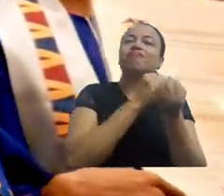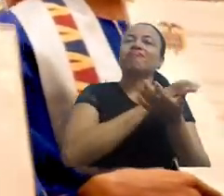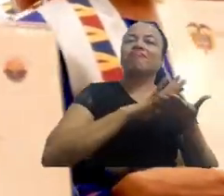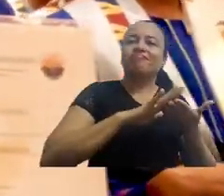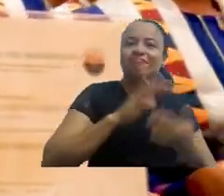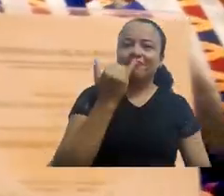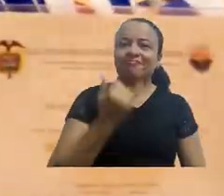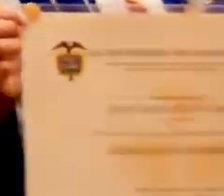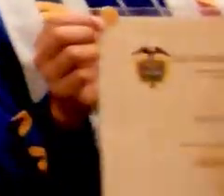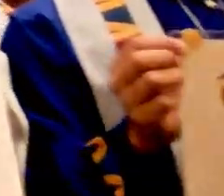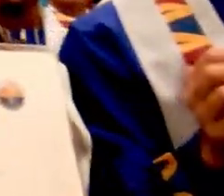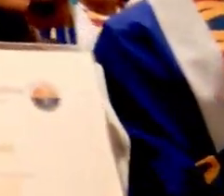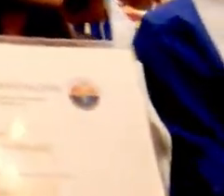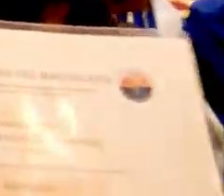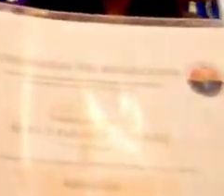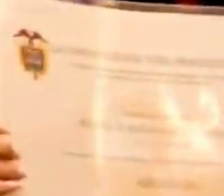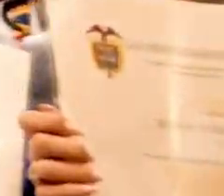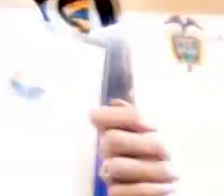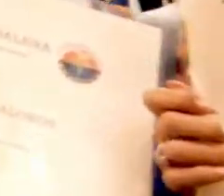beca.